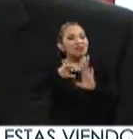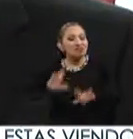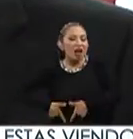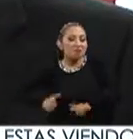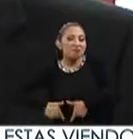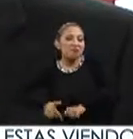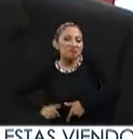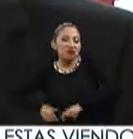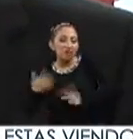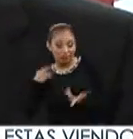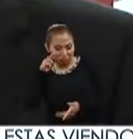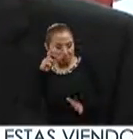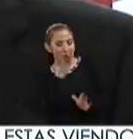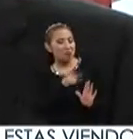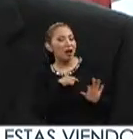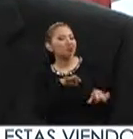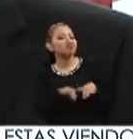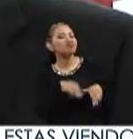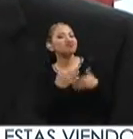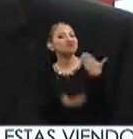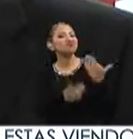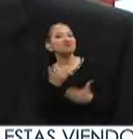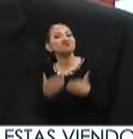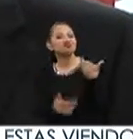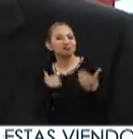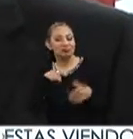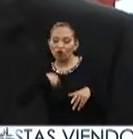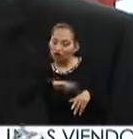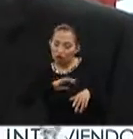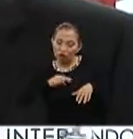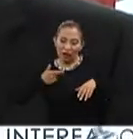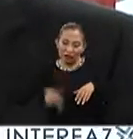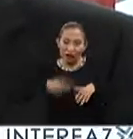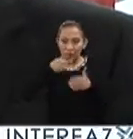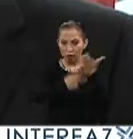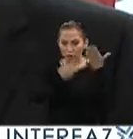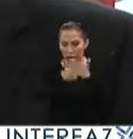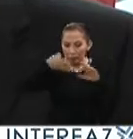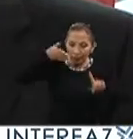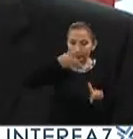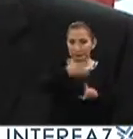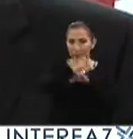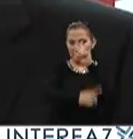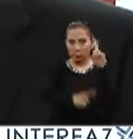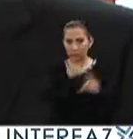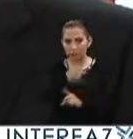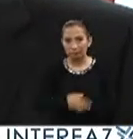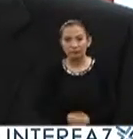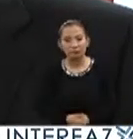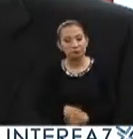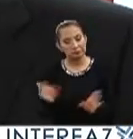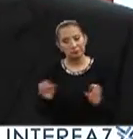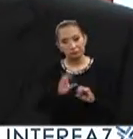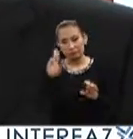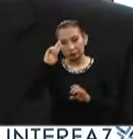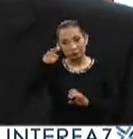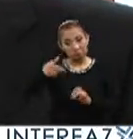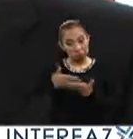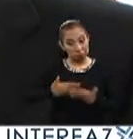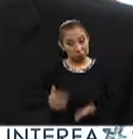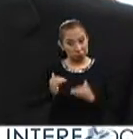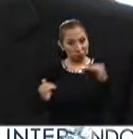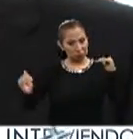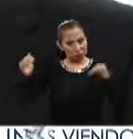bueno, esa es muestra del trabajo, de la continuidad que tenemos de este programa en el ámbito deportivo y que la universidad hoy por